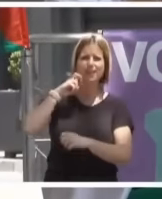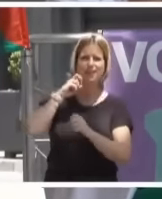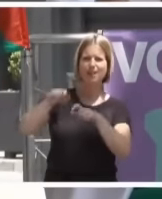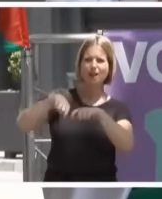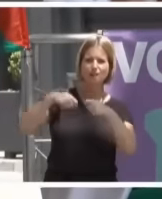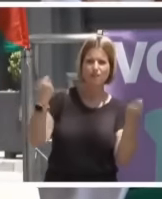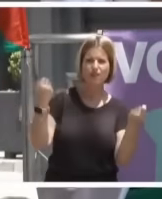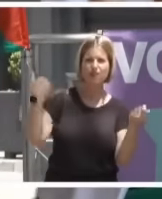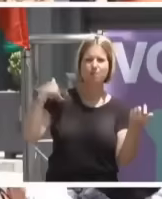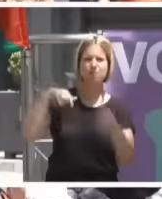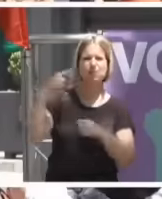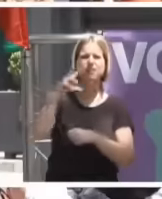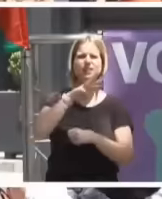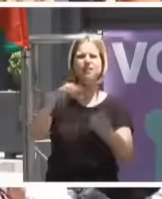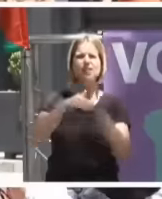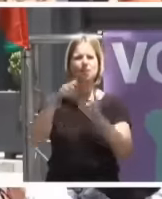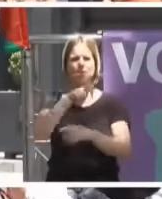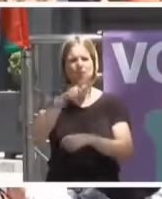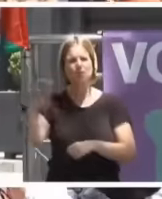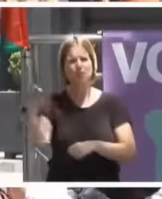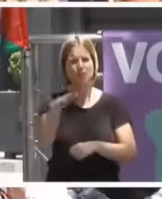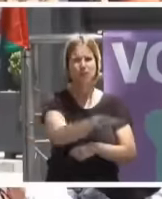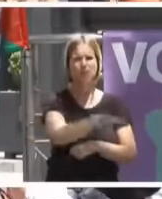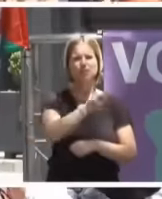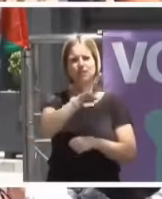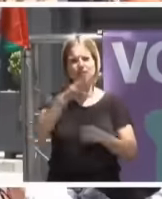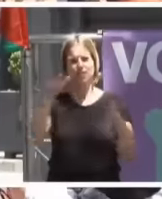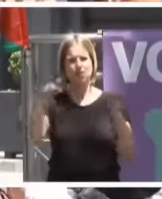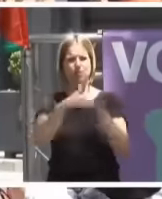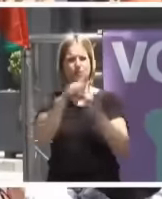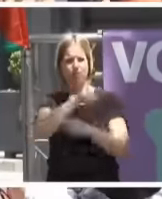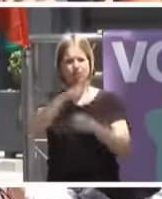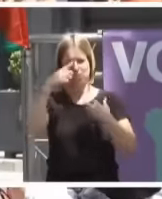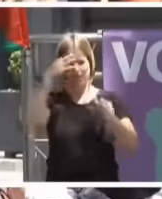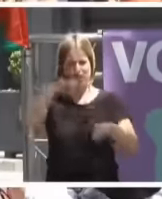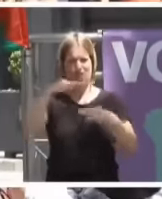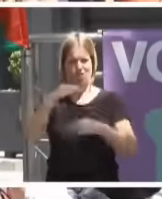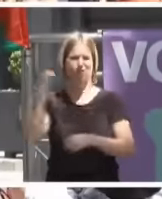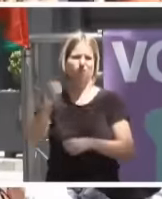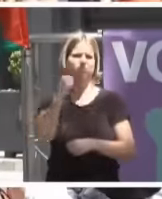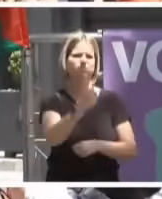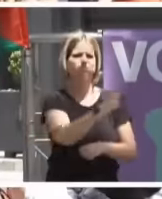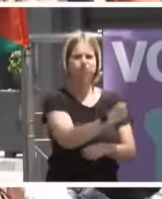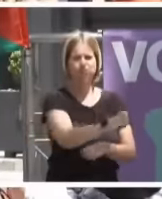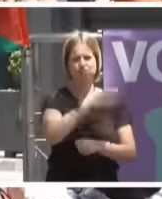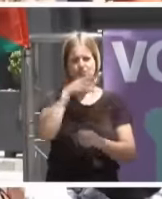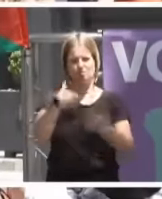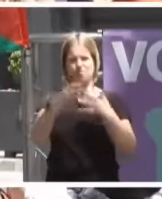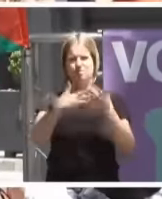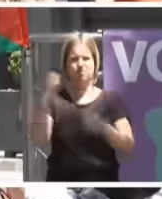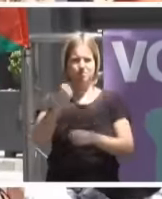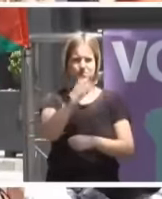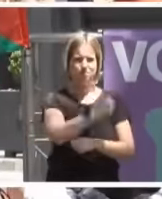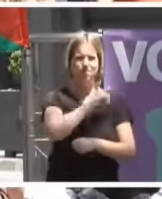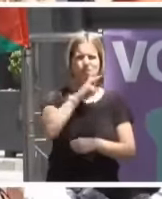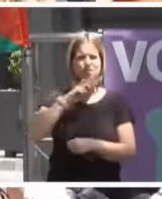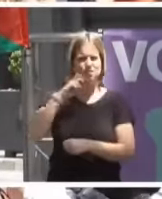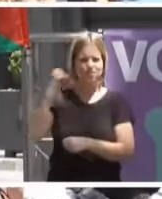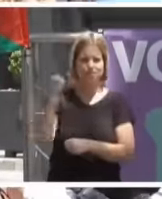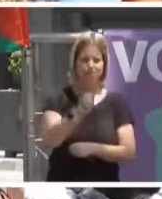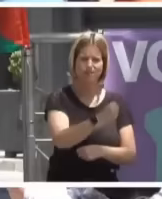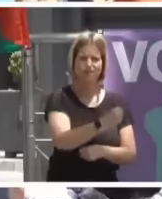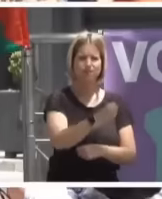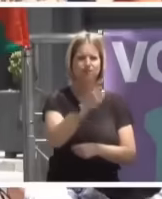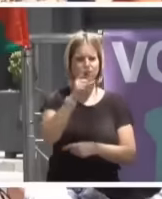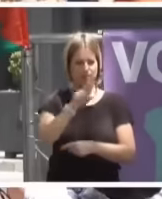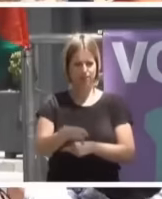de 35.000 muertos. 35.000 personas inocentes que han asesinado con sus propias manos los israelíes, el carnicero